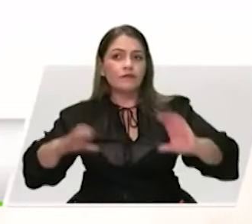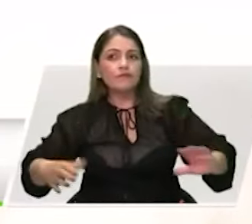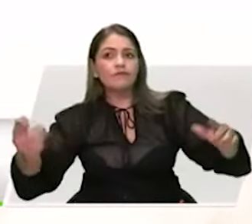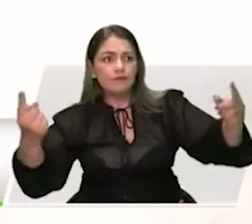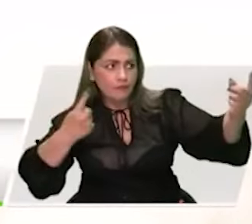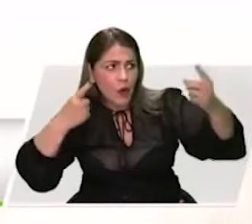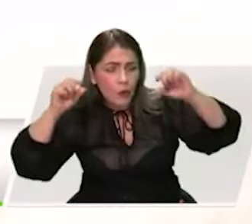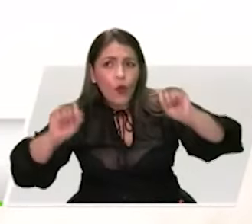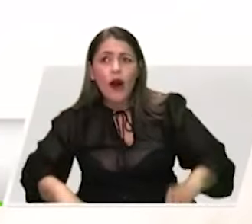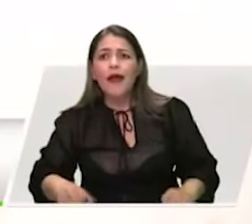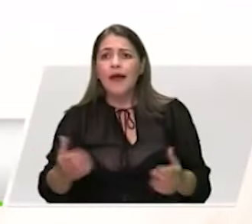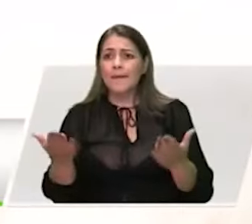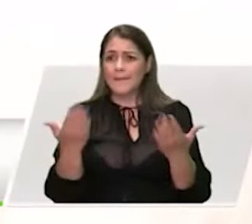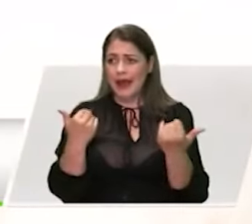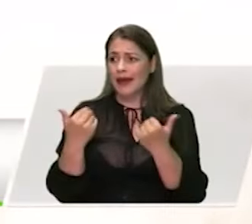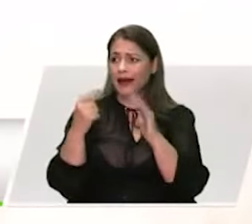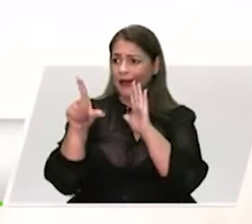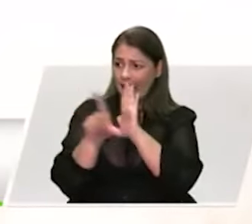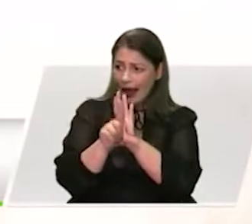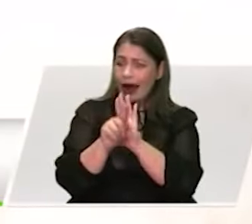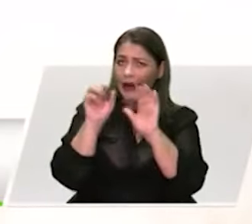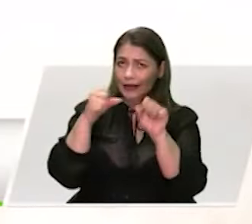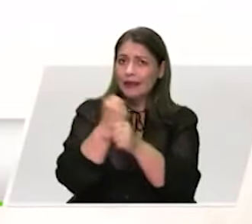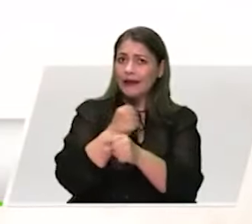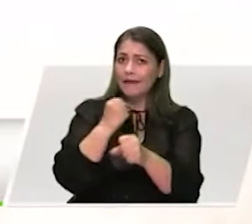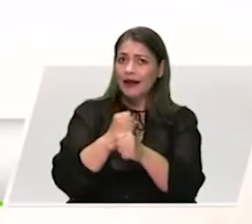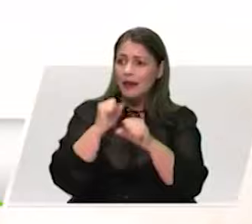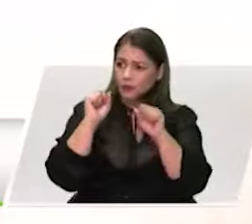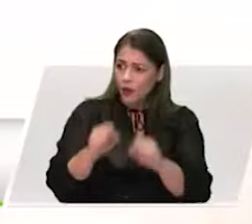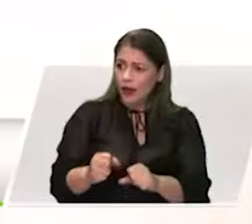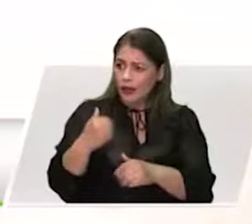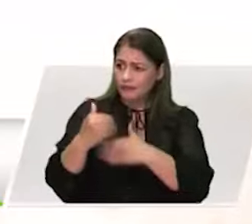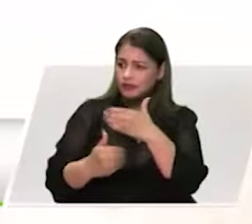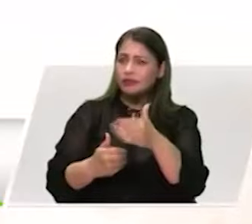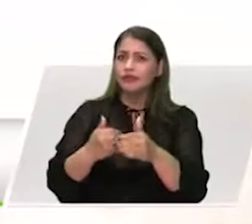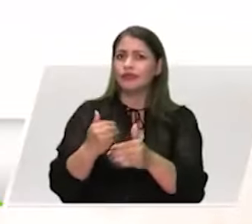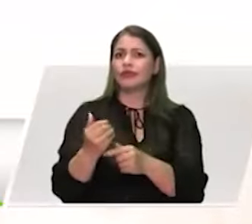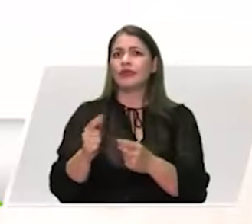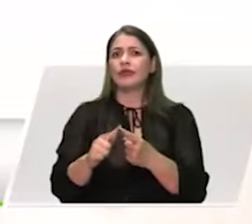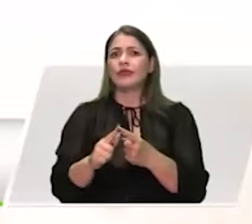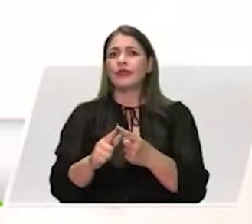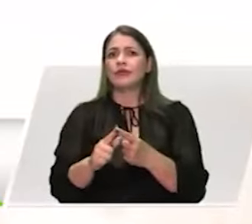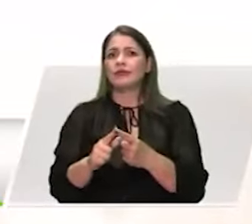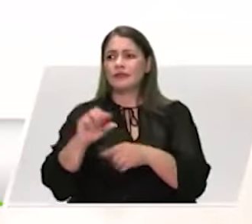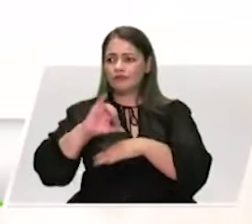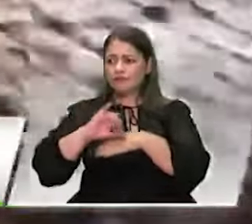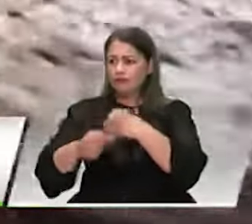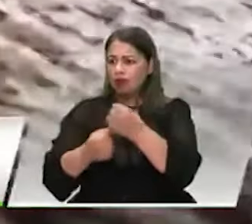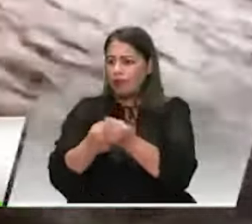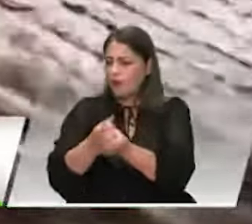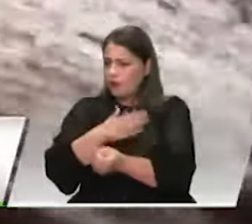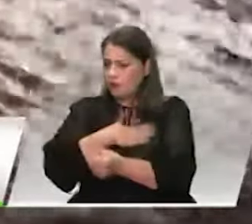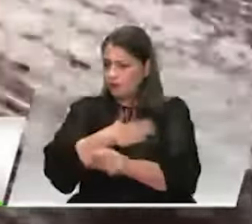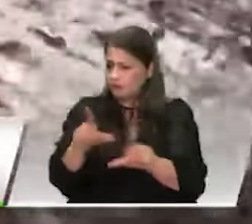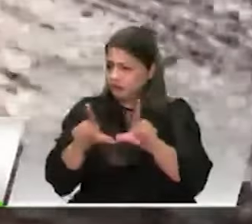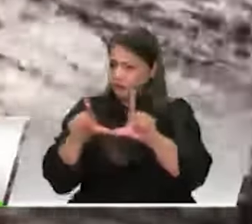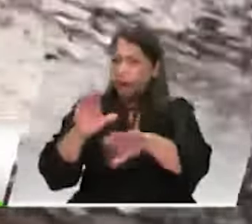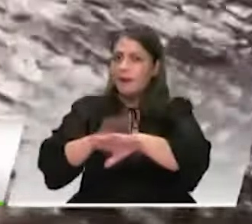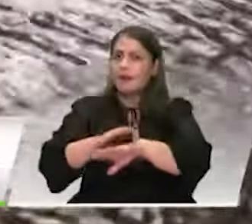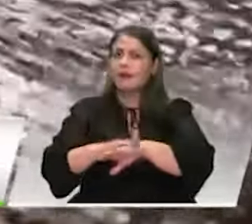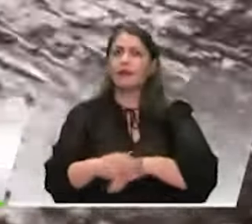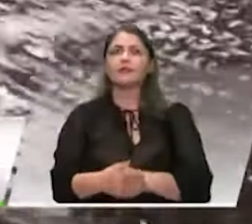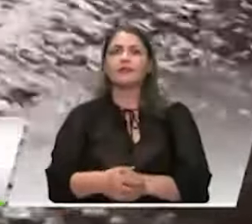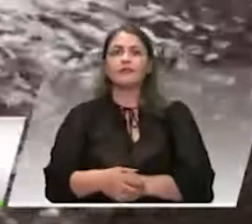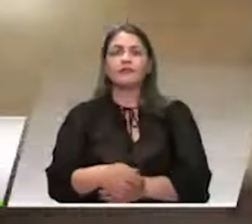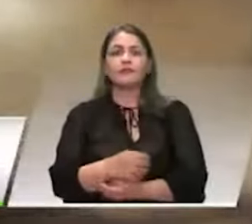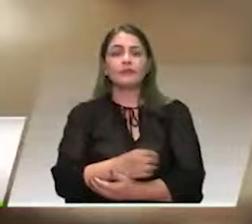posible legalizarse, a que sí es posible formalizarse y obtener de parte de la institución una licencia ambiental. Desde la compañía minera